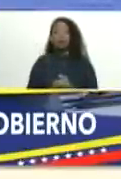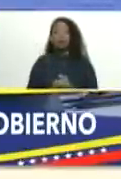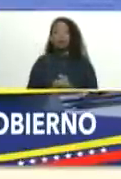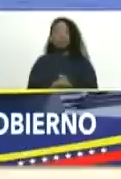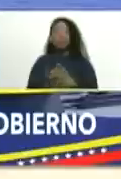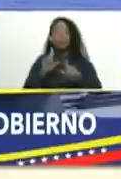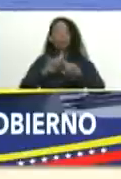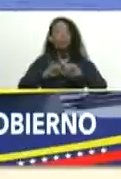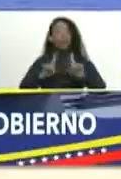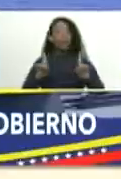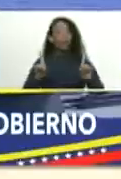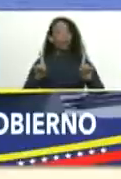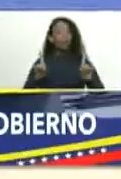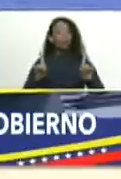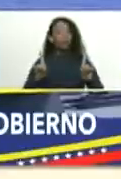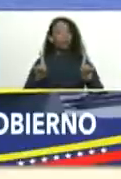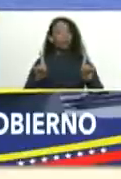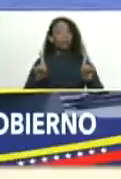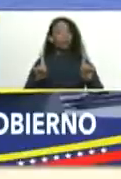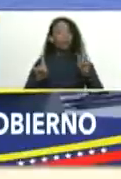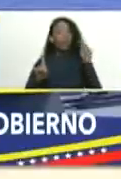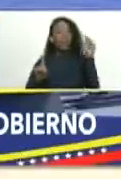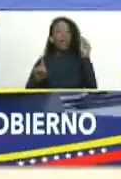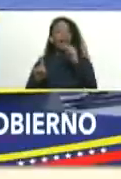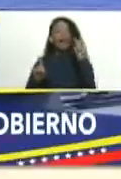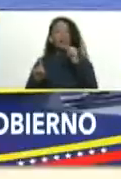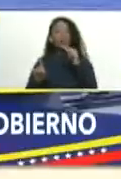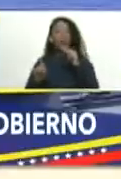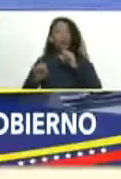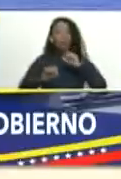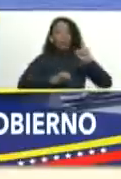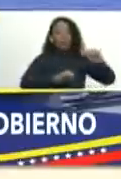Pero eso es pariendo.